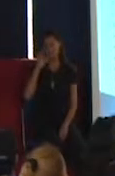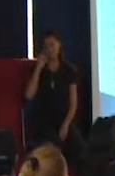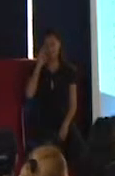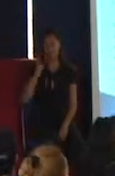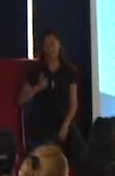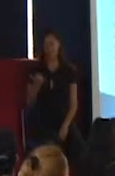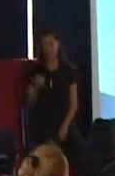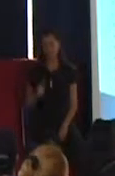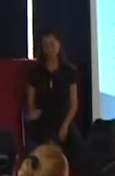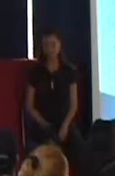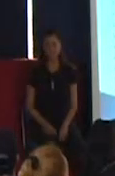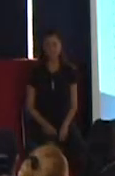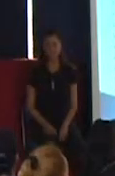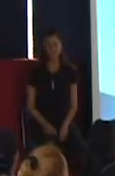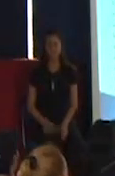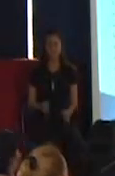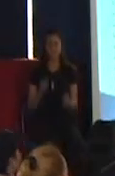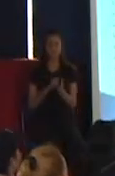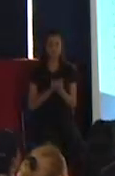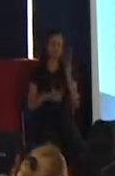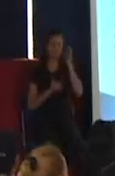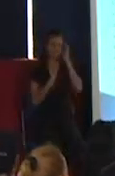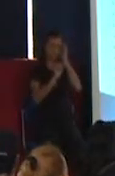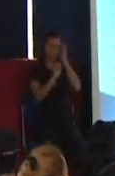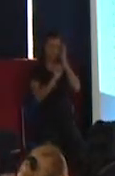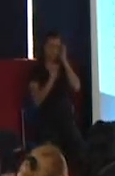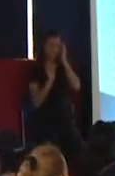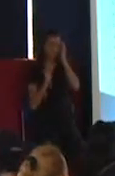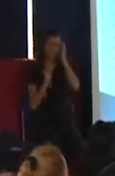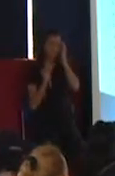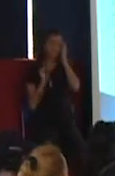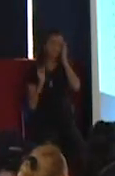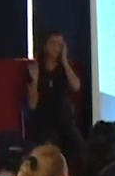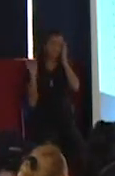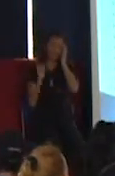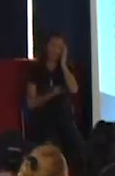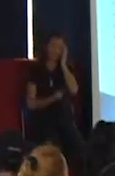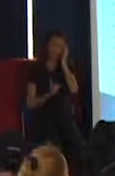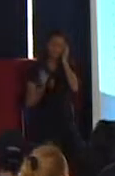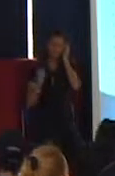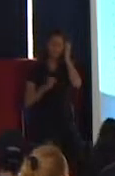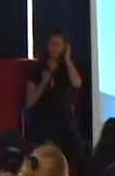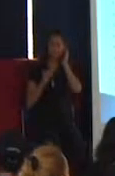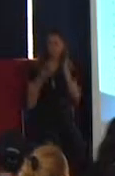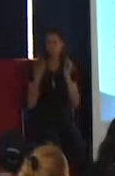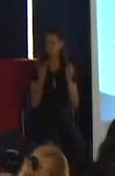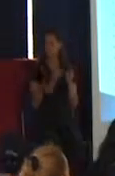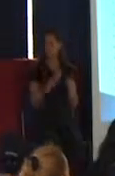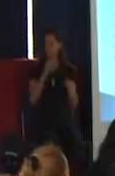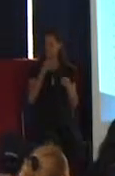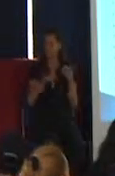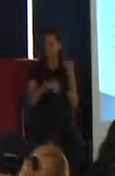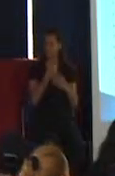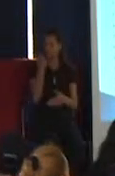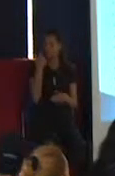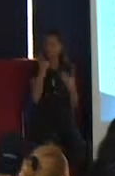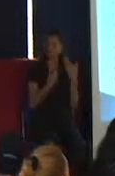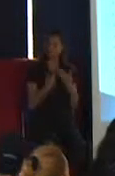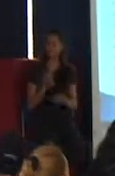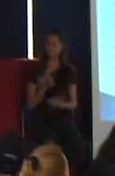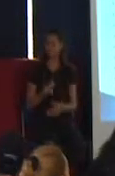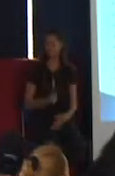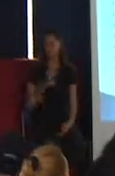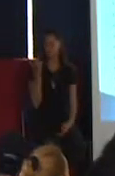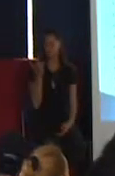¿Sí? Entonces, en ese sentido, dame un segundo, en ese sentido, sí, es lo que nosotros tendríamos que mirar, sí,